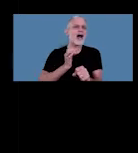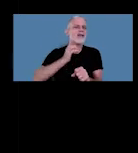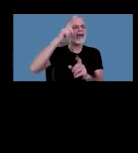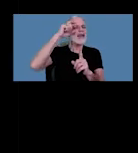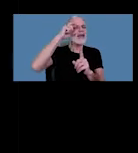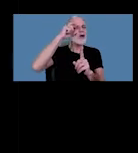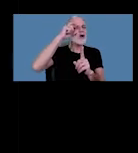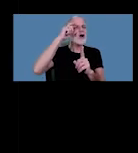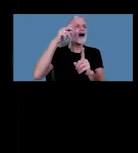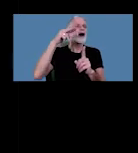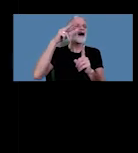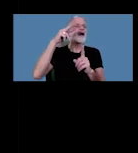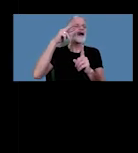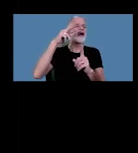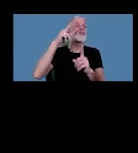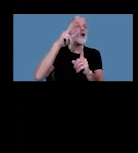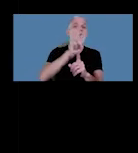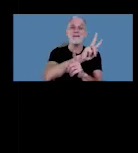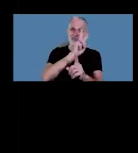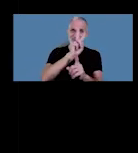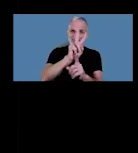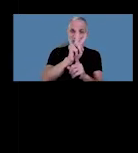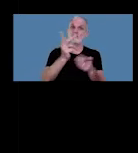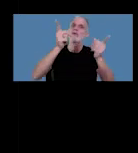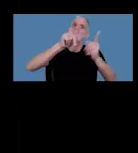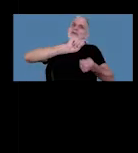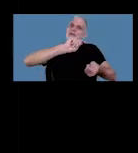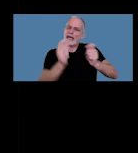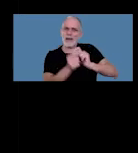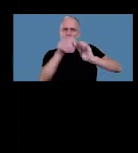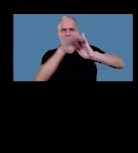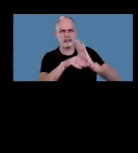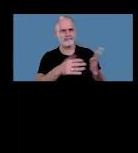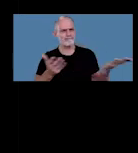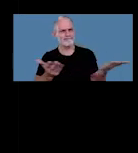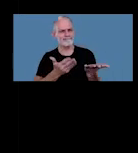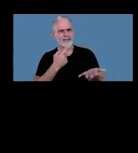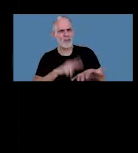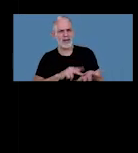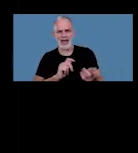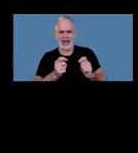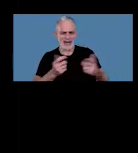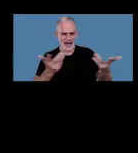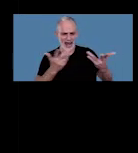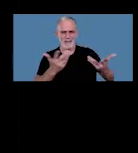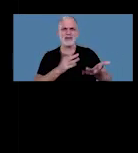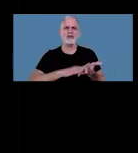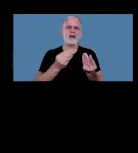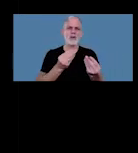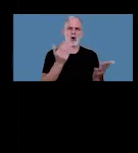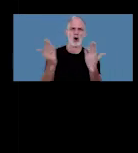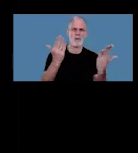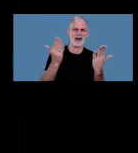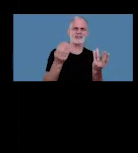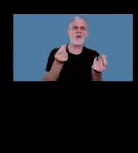de 2022, cuando vuelve a cambiar el criterio fiscal con respecto a la aplicación de la comparación de